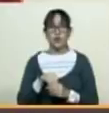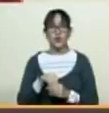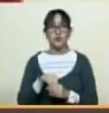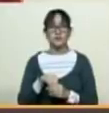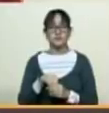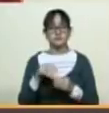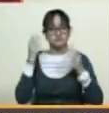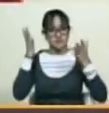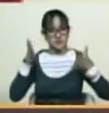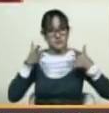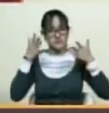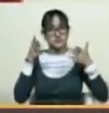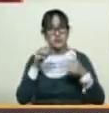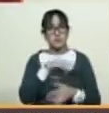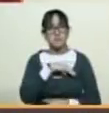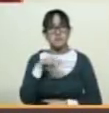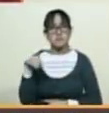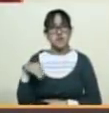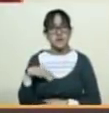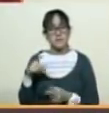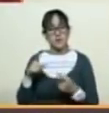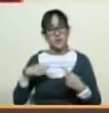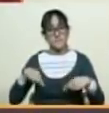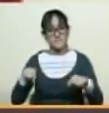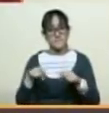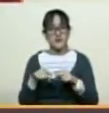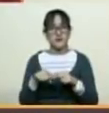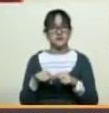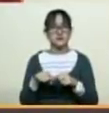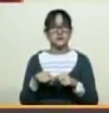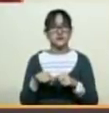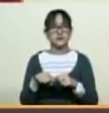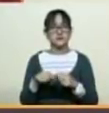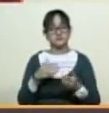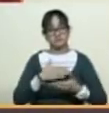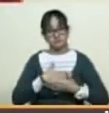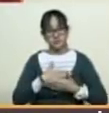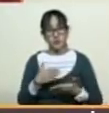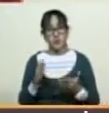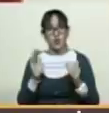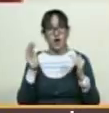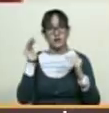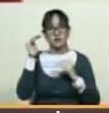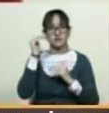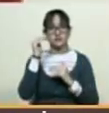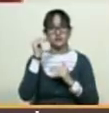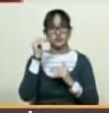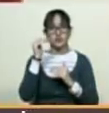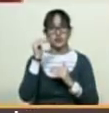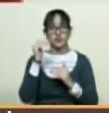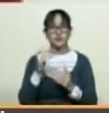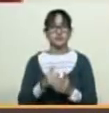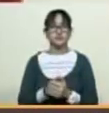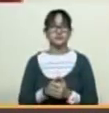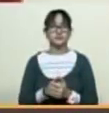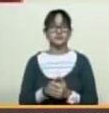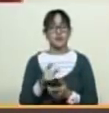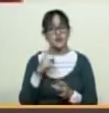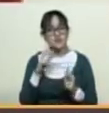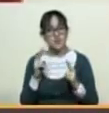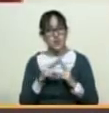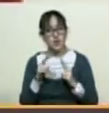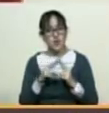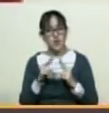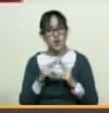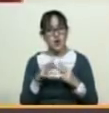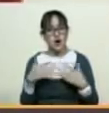la capacitación para los miembros de mesa estas disposiciones de atención para que ellos también conozcan